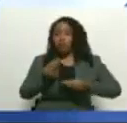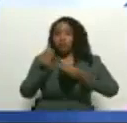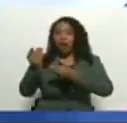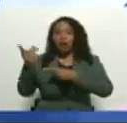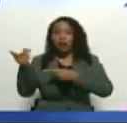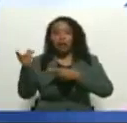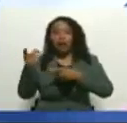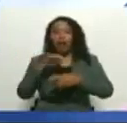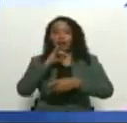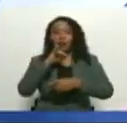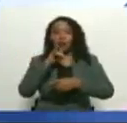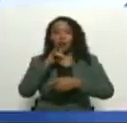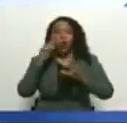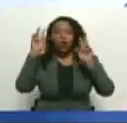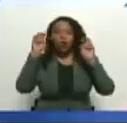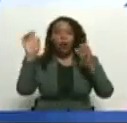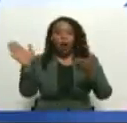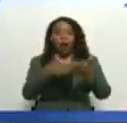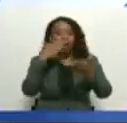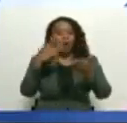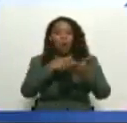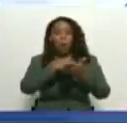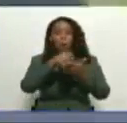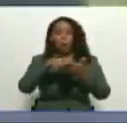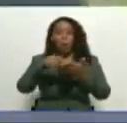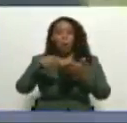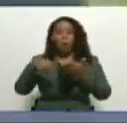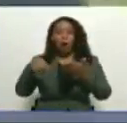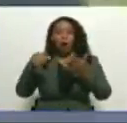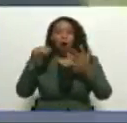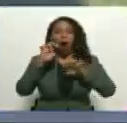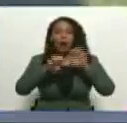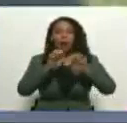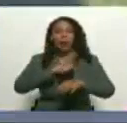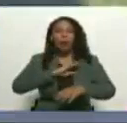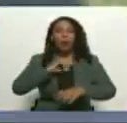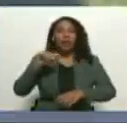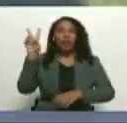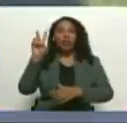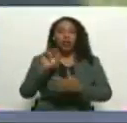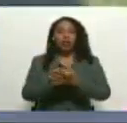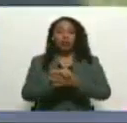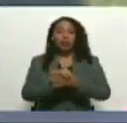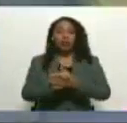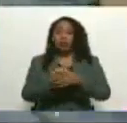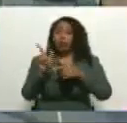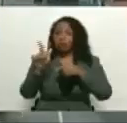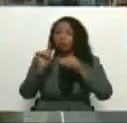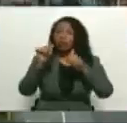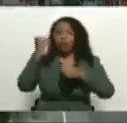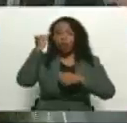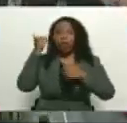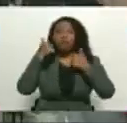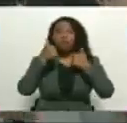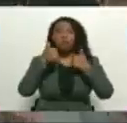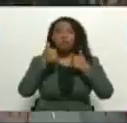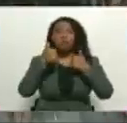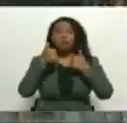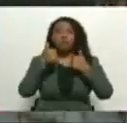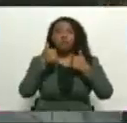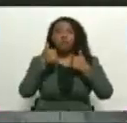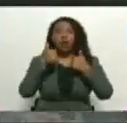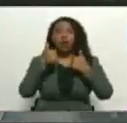esto, un libro para colorear de la fauna venezolana. Y qué cosa tan buena, qué buena iniciativa, ¿no? Yo se lo voy a dejar. De